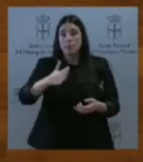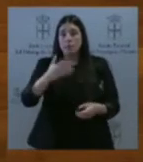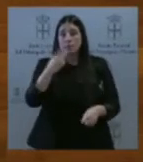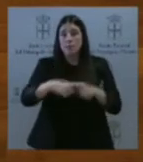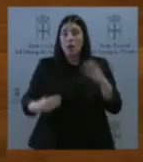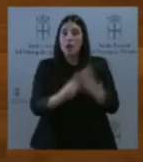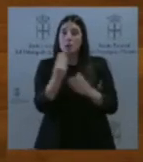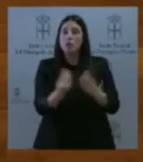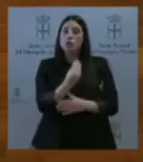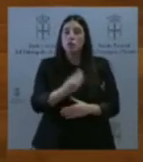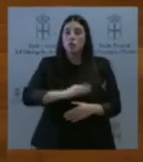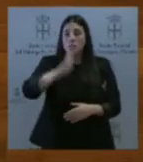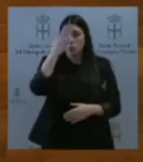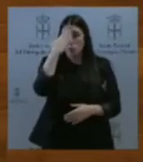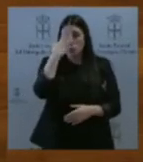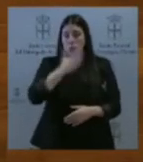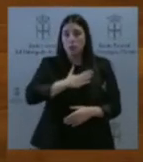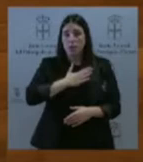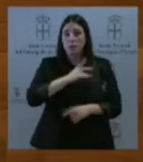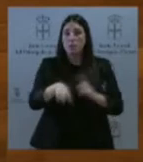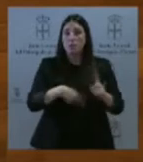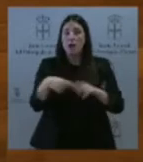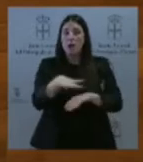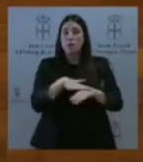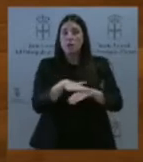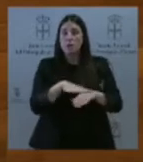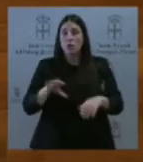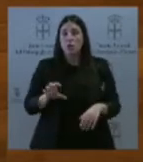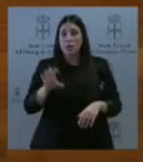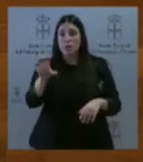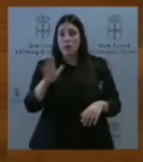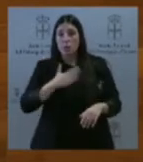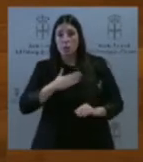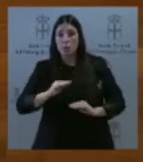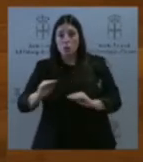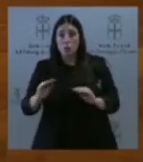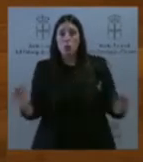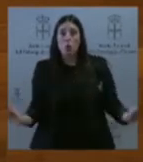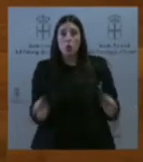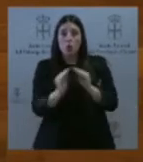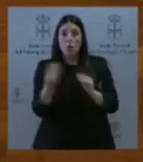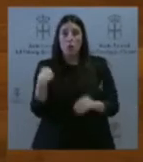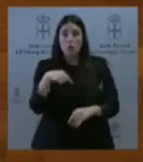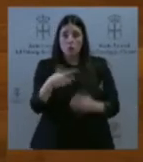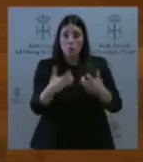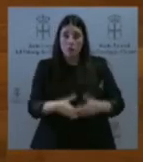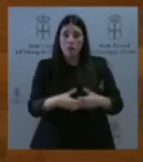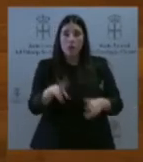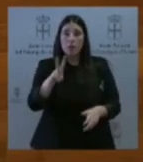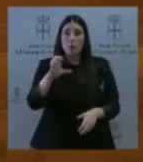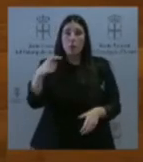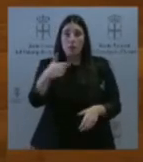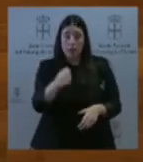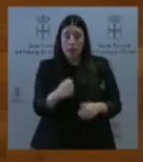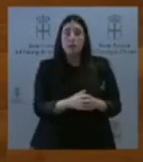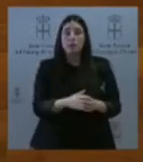pola Administración del Estado. Coincidiendo ambos factores na fábrica de la Vega, coinciden ambos factores que lle titularidade estatal e depende